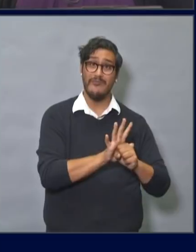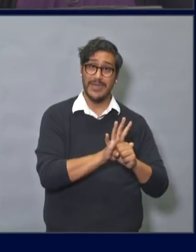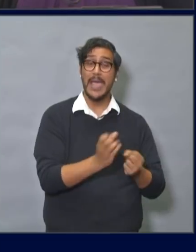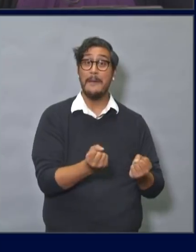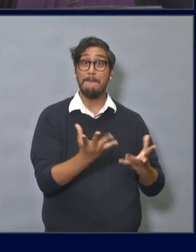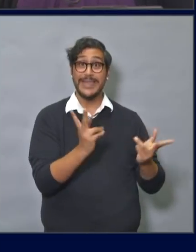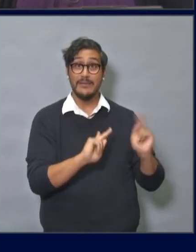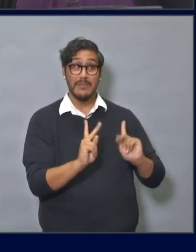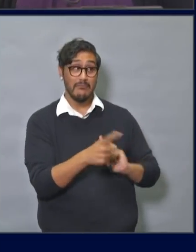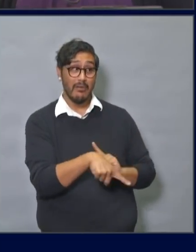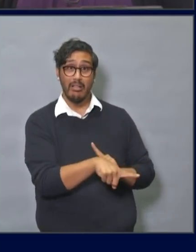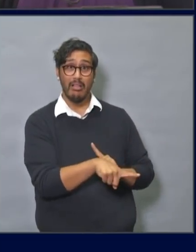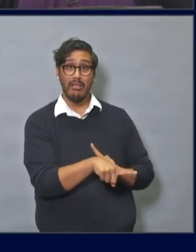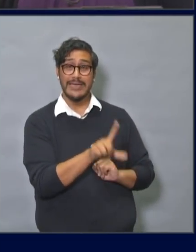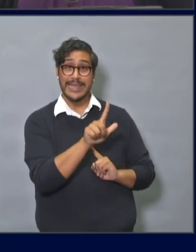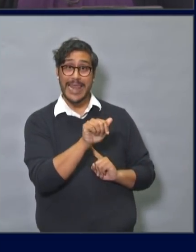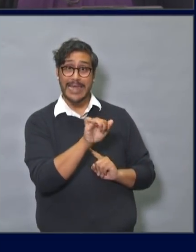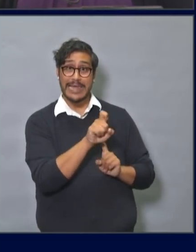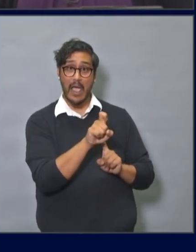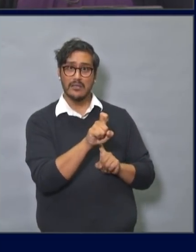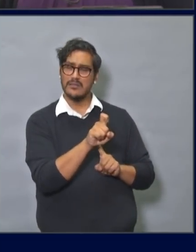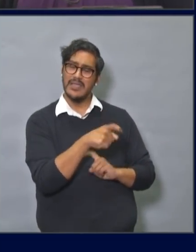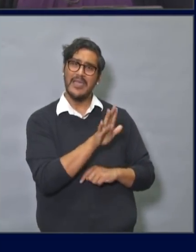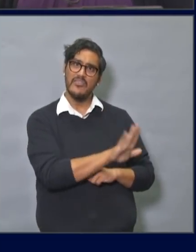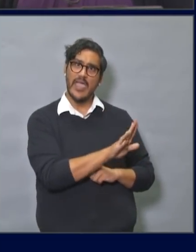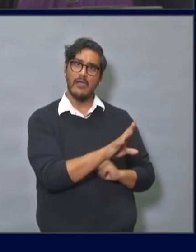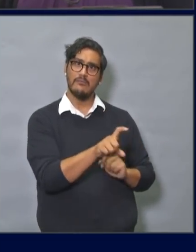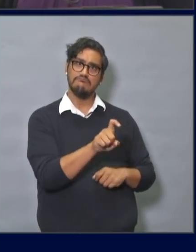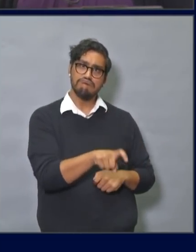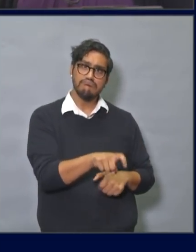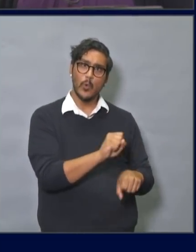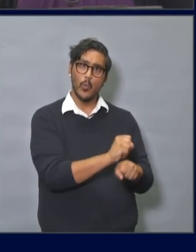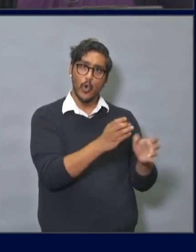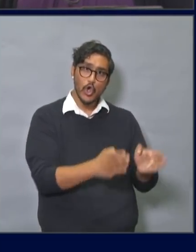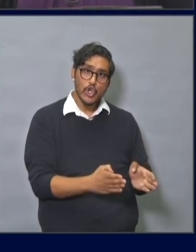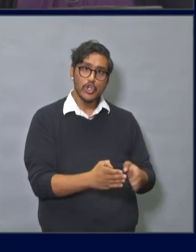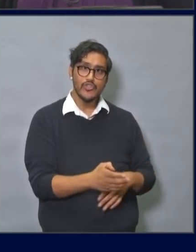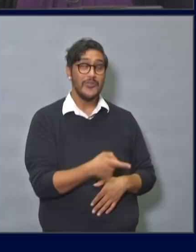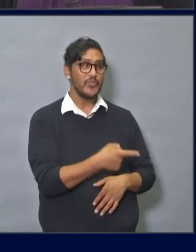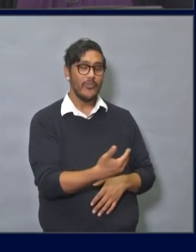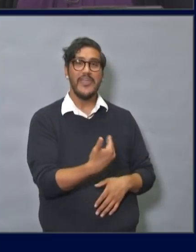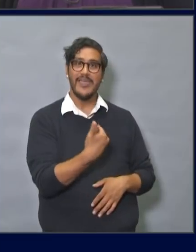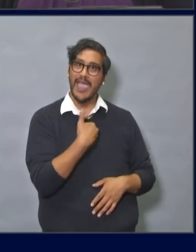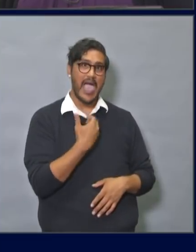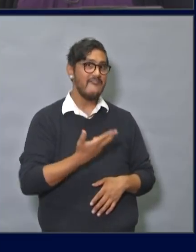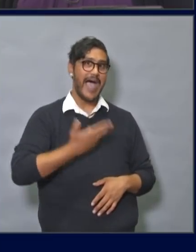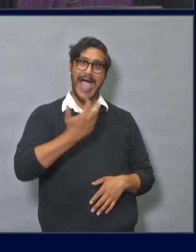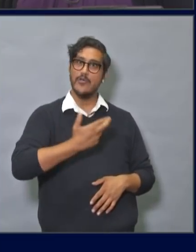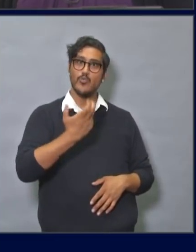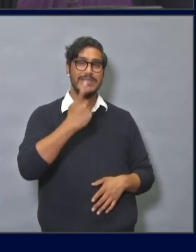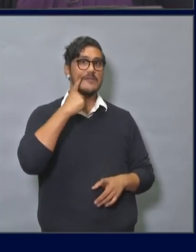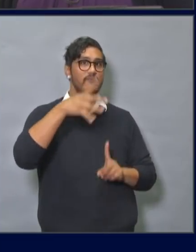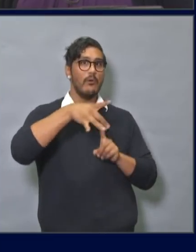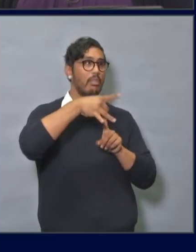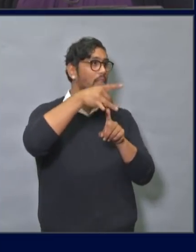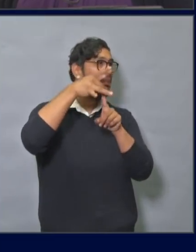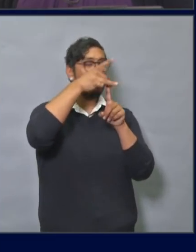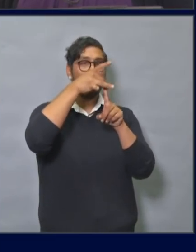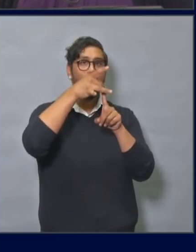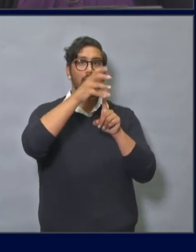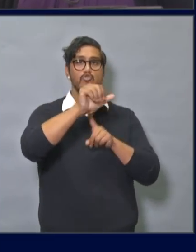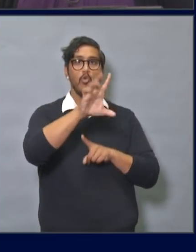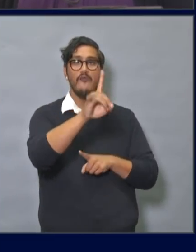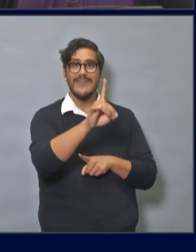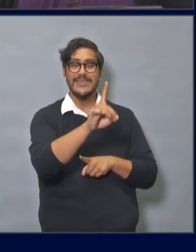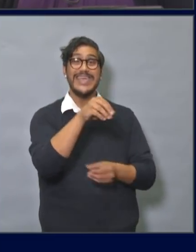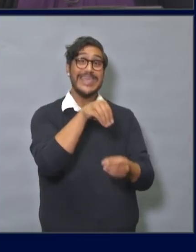son trabajadores esenciales y por eso tienen un mayor riesgo de ser expuestos a COVID-19 en el trabajo y en el